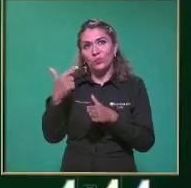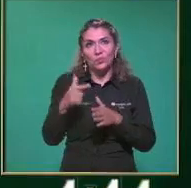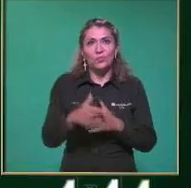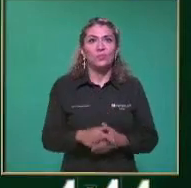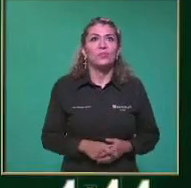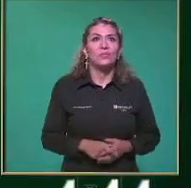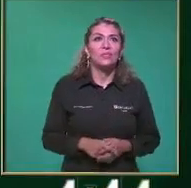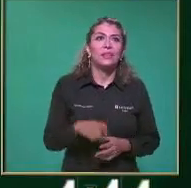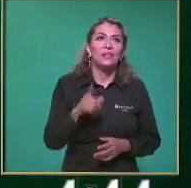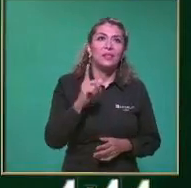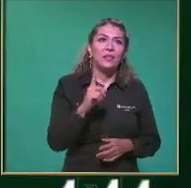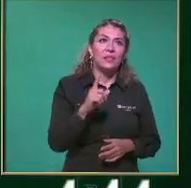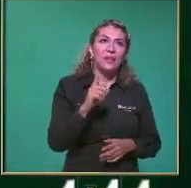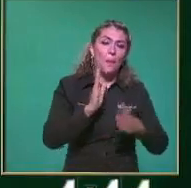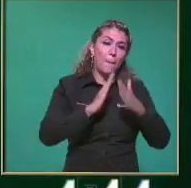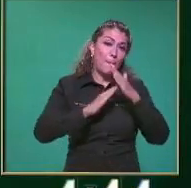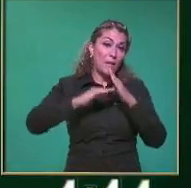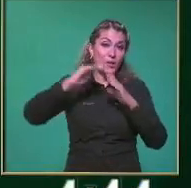símbolo significa